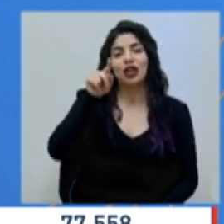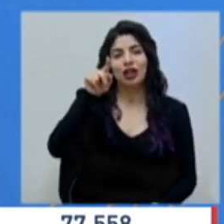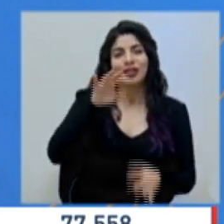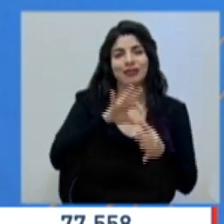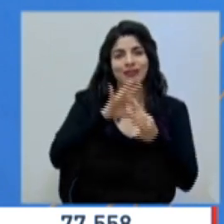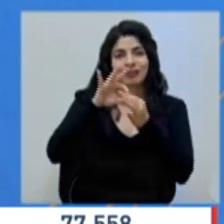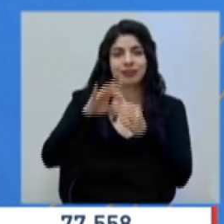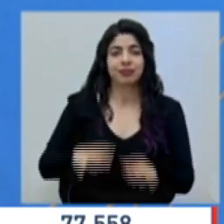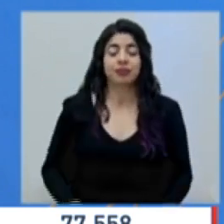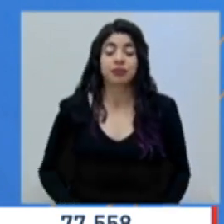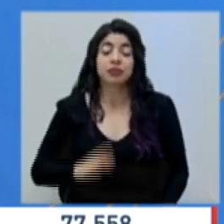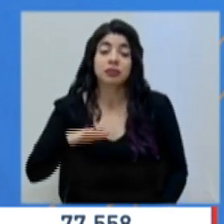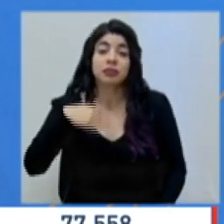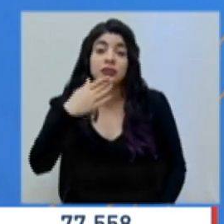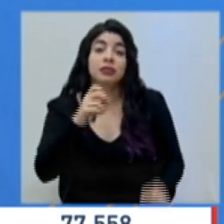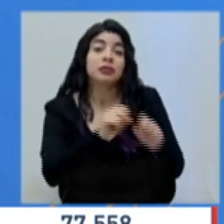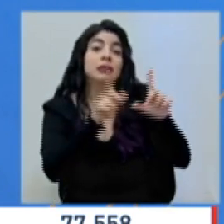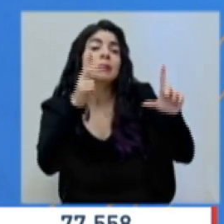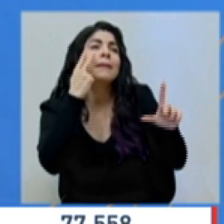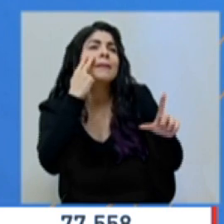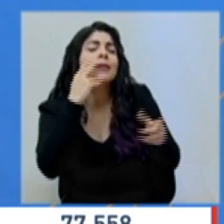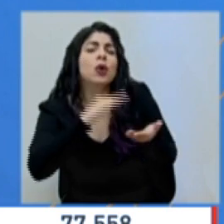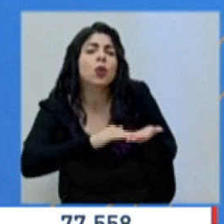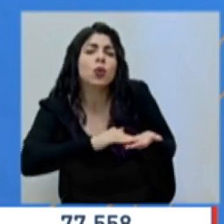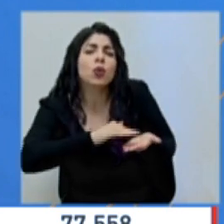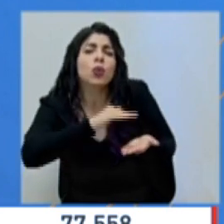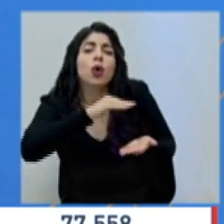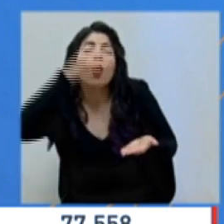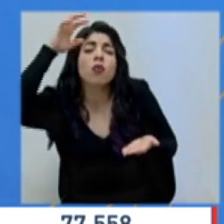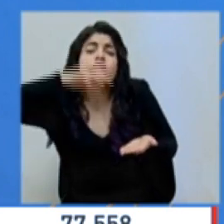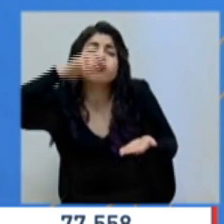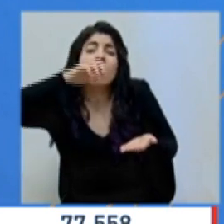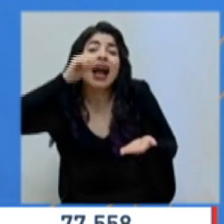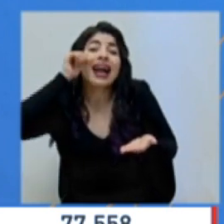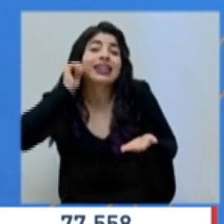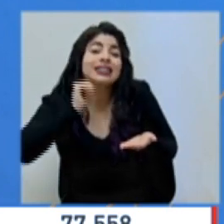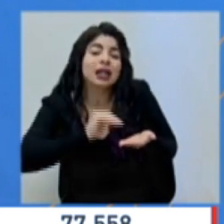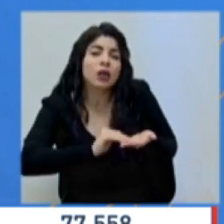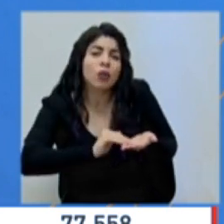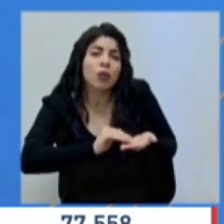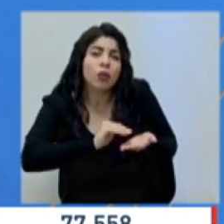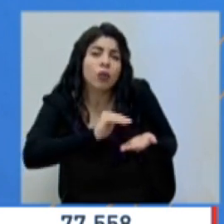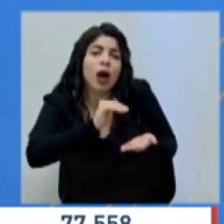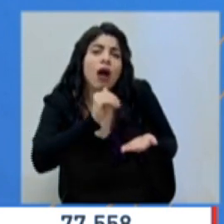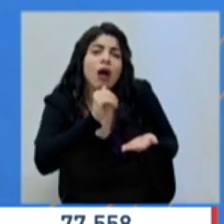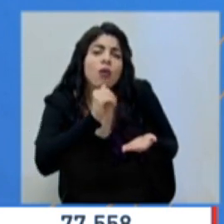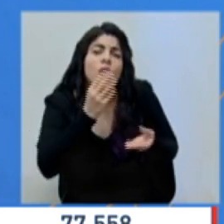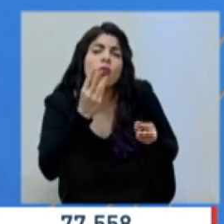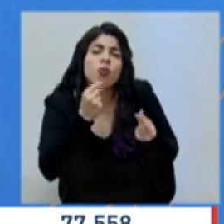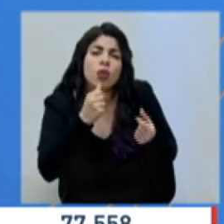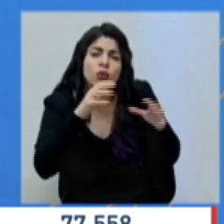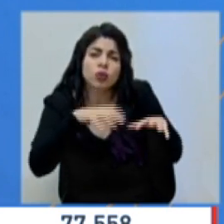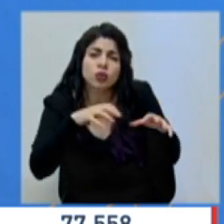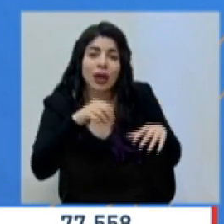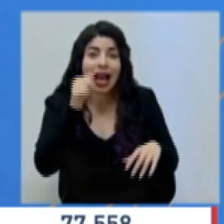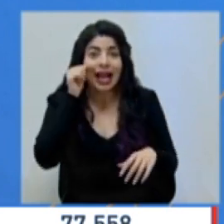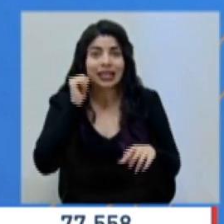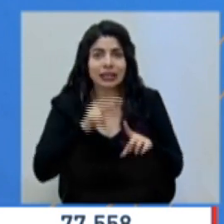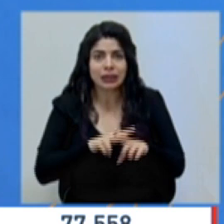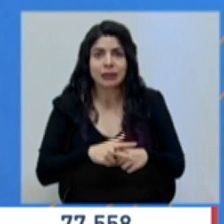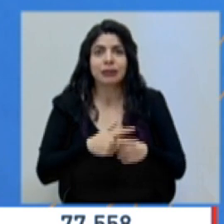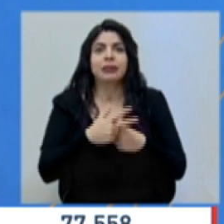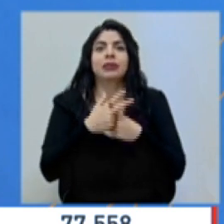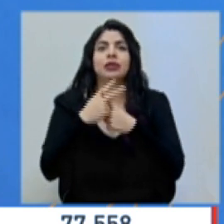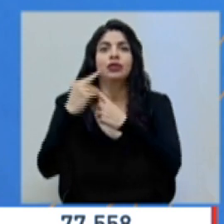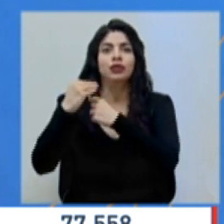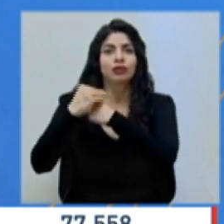En la imagen siguiente podemos ver las cantidades de lluvia registradas el día de ayer, que fue cuando básicamente comenzamos a tener este